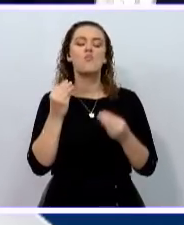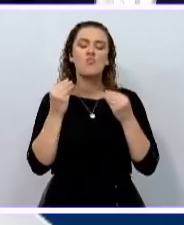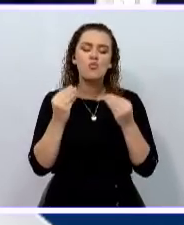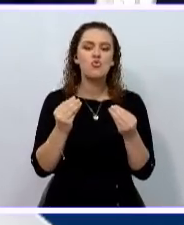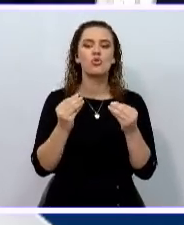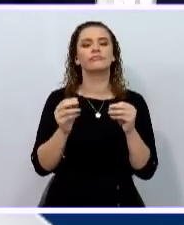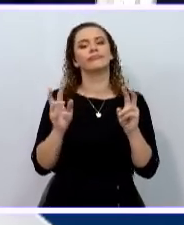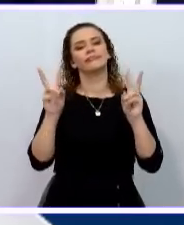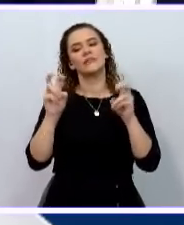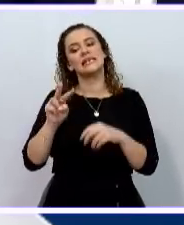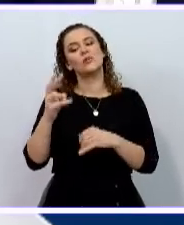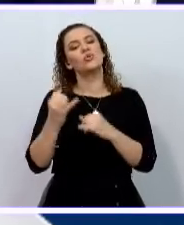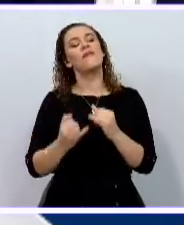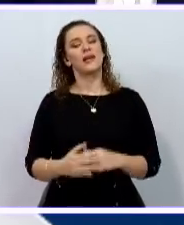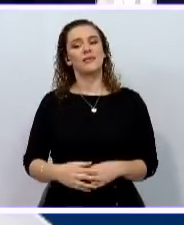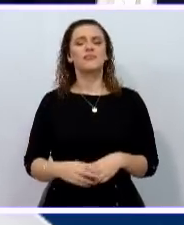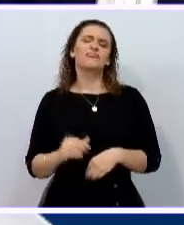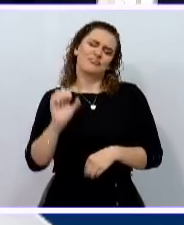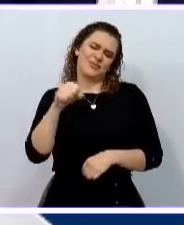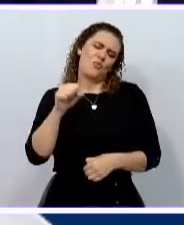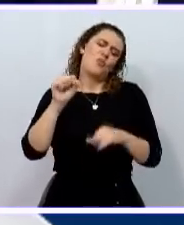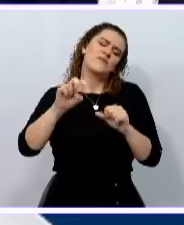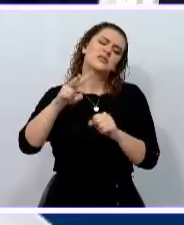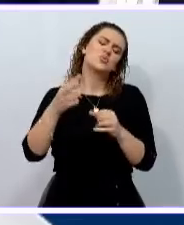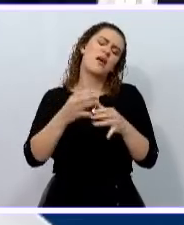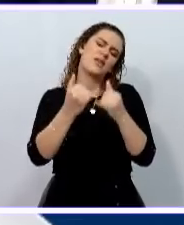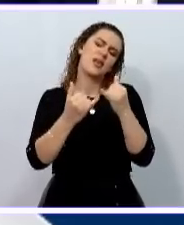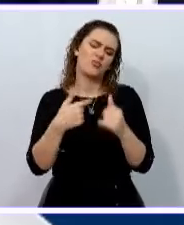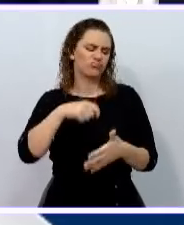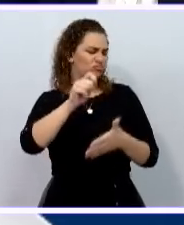hipotética segunda final o muy posible final